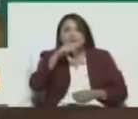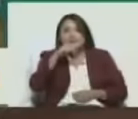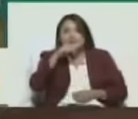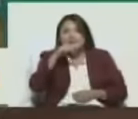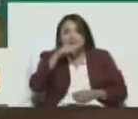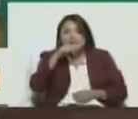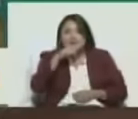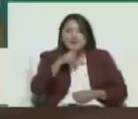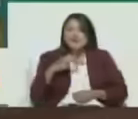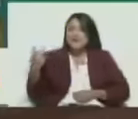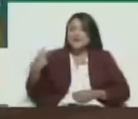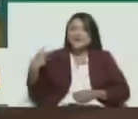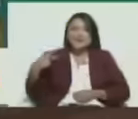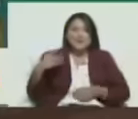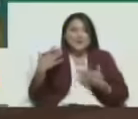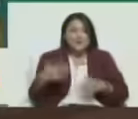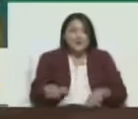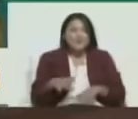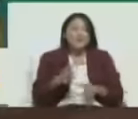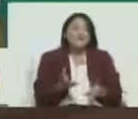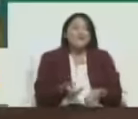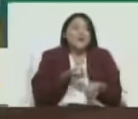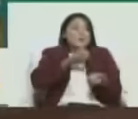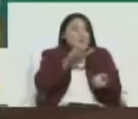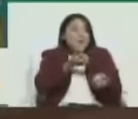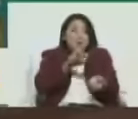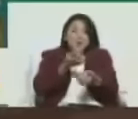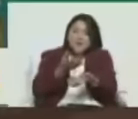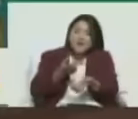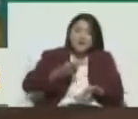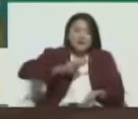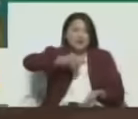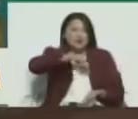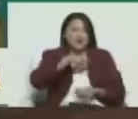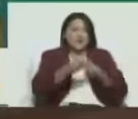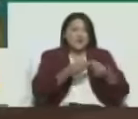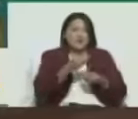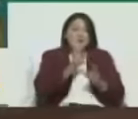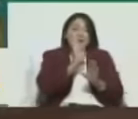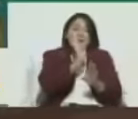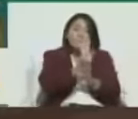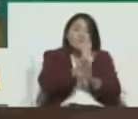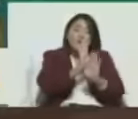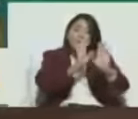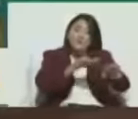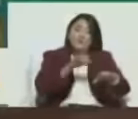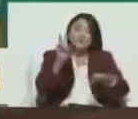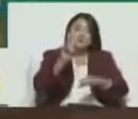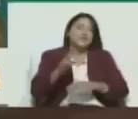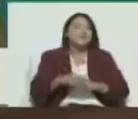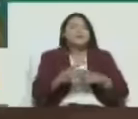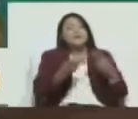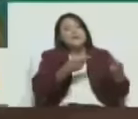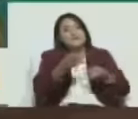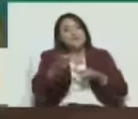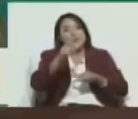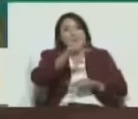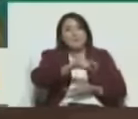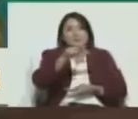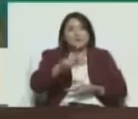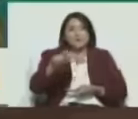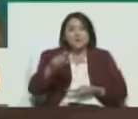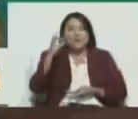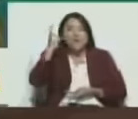nuestros bisnietos hablarán de lo que esta generación hizo para defender la patria. Así que nuestra invitación a todas las venezolanas